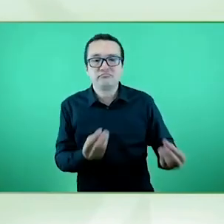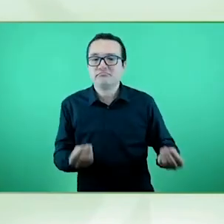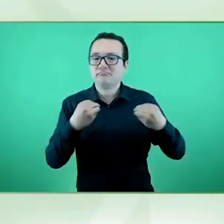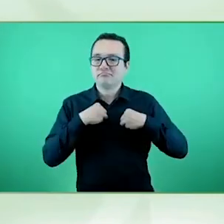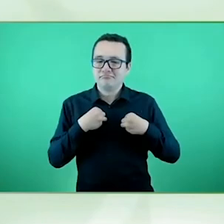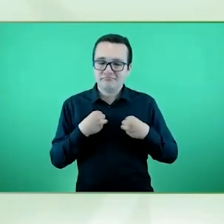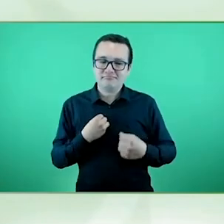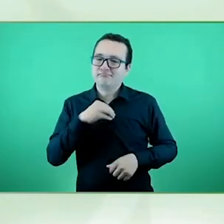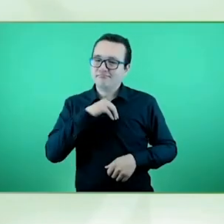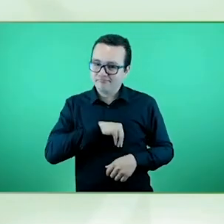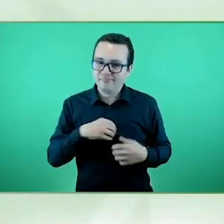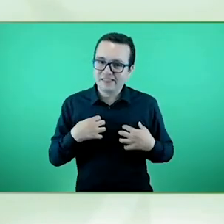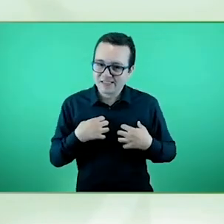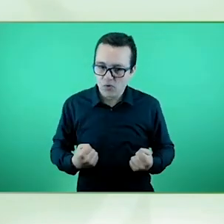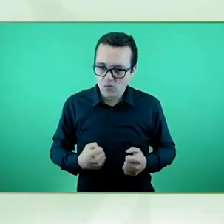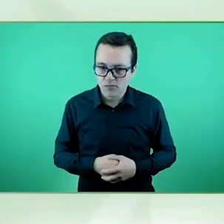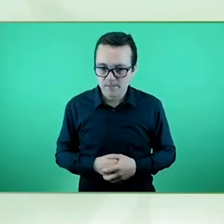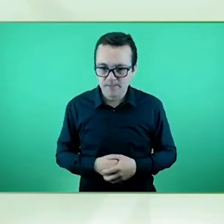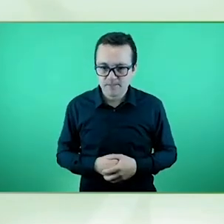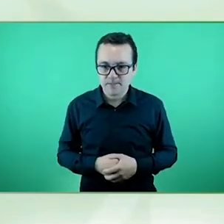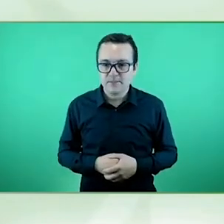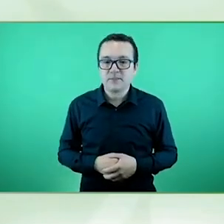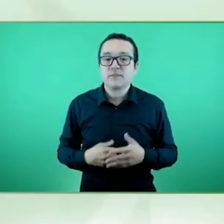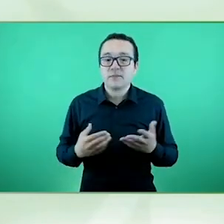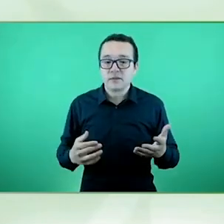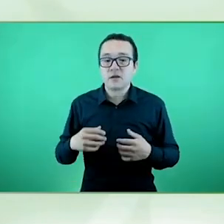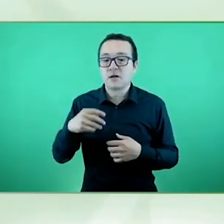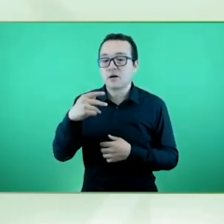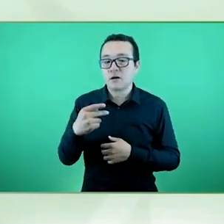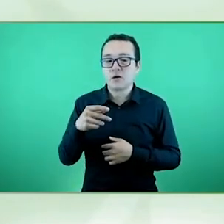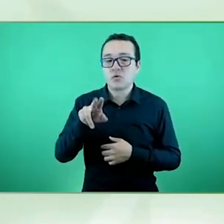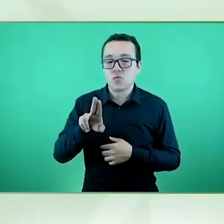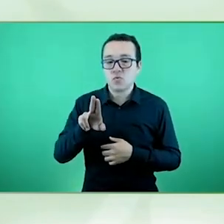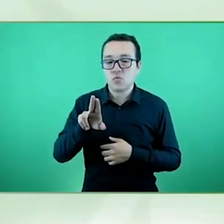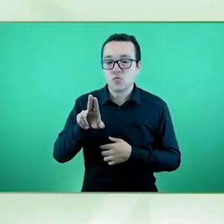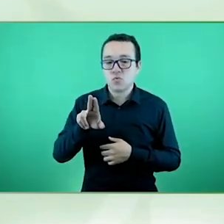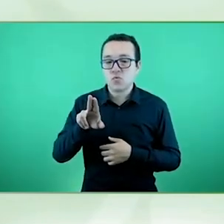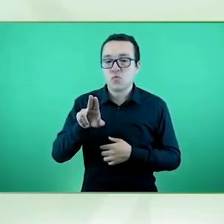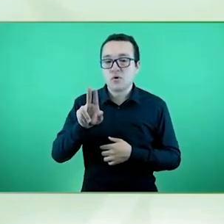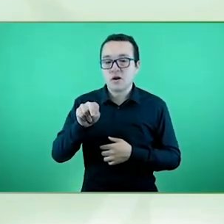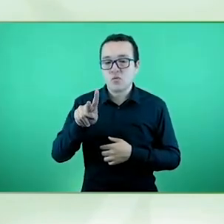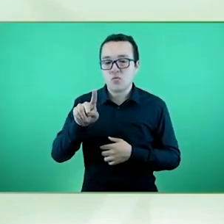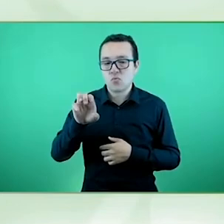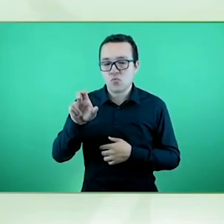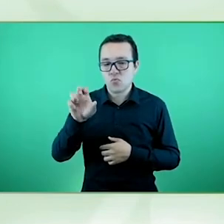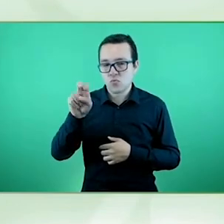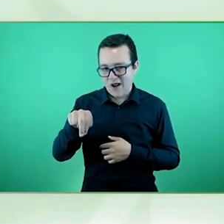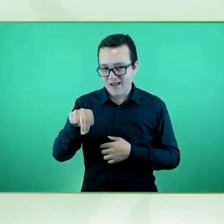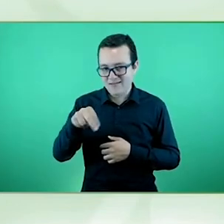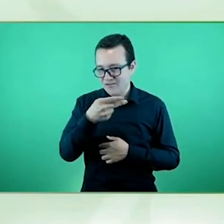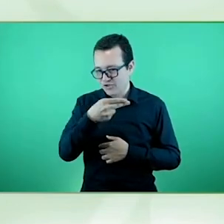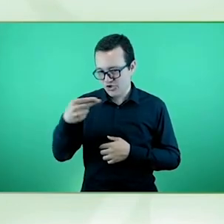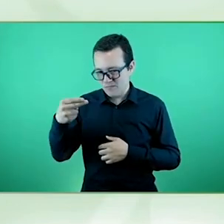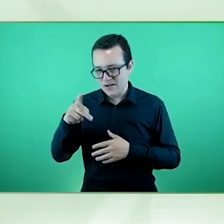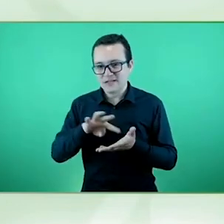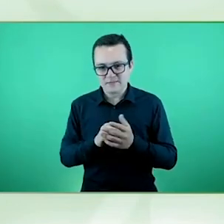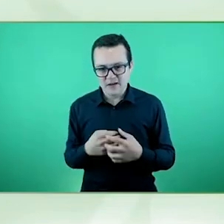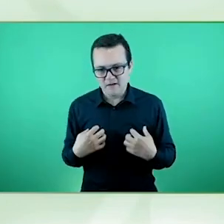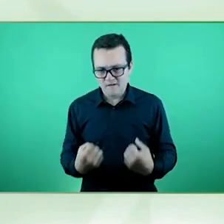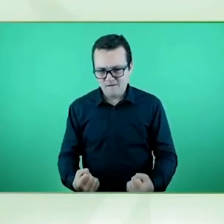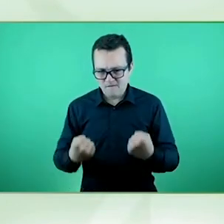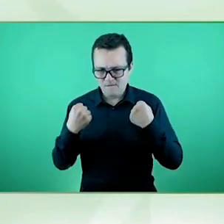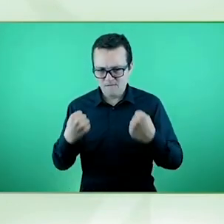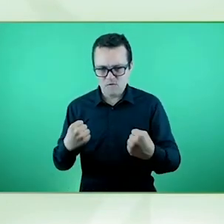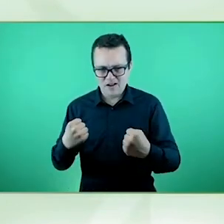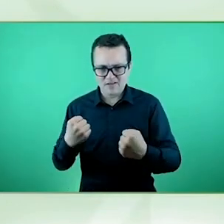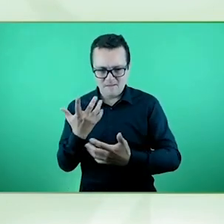Kugunewen, que significa manos fuertes, un nombre que los mismos participantes le dieron a la cooperativa, funciona en la Escuela